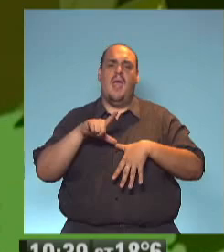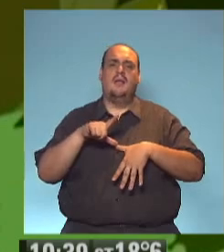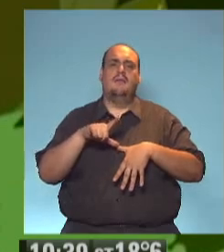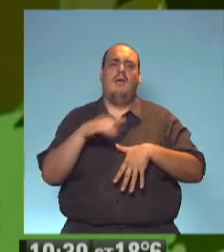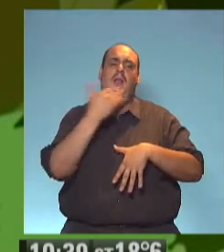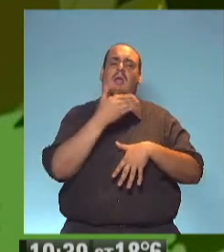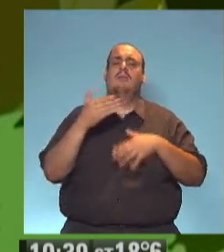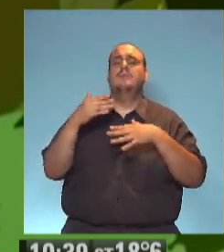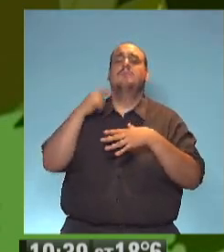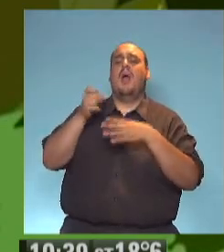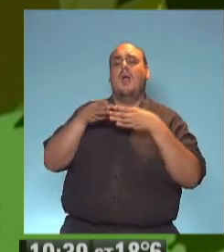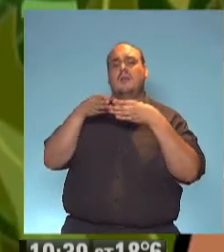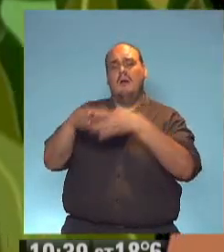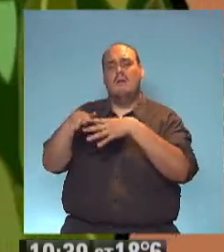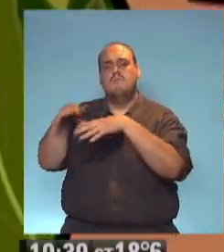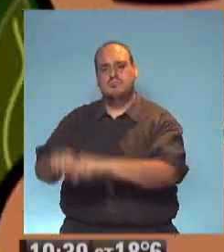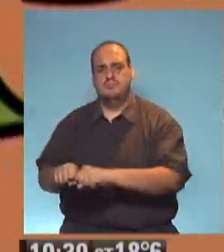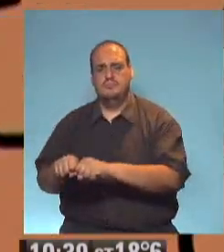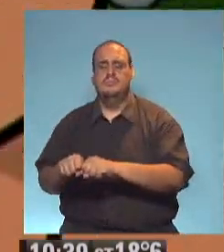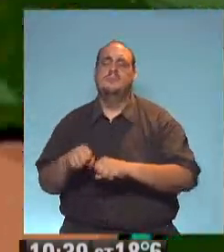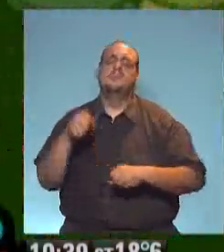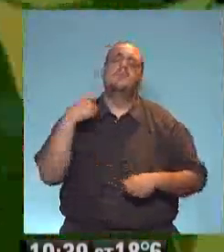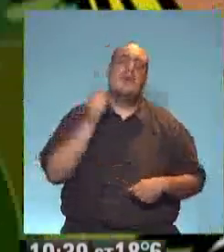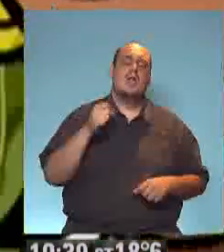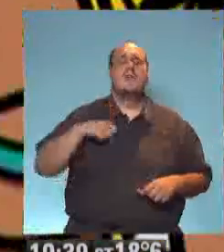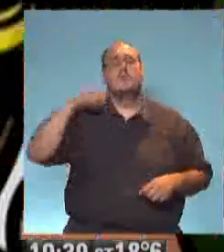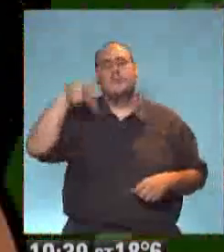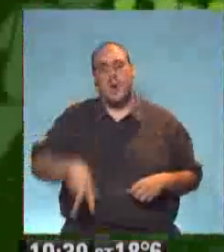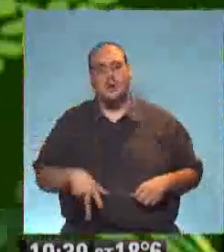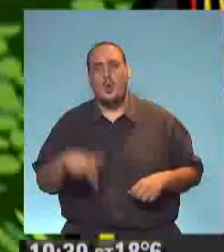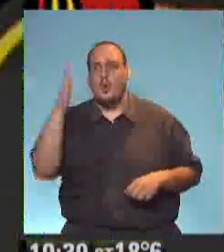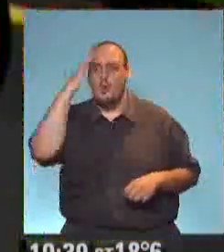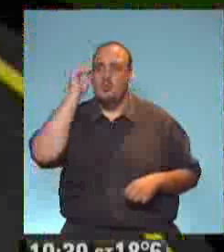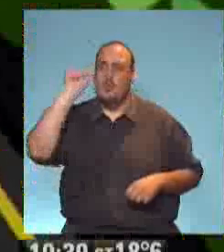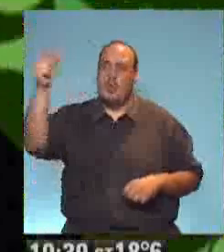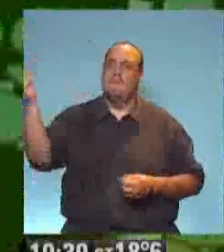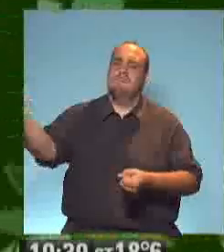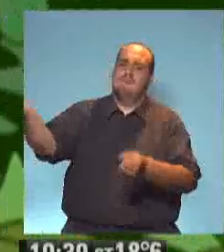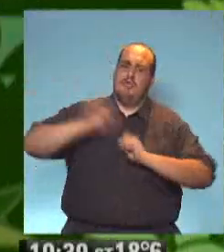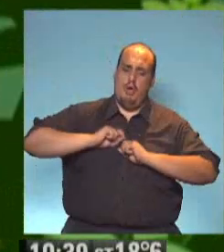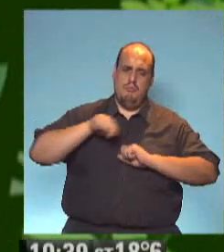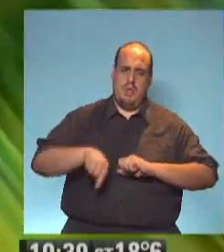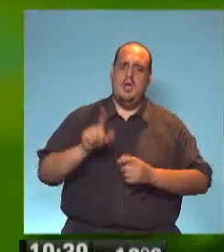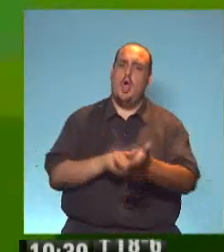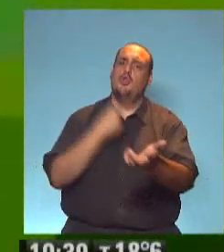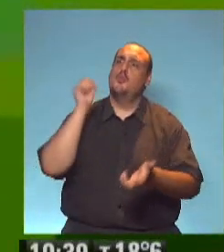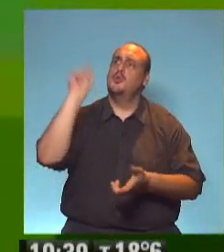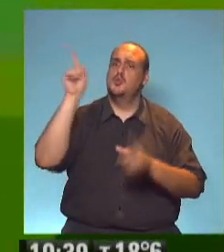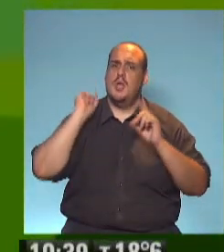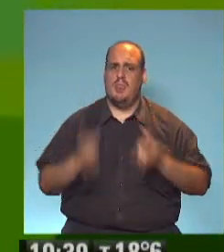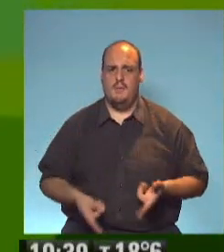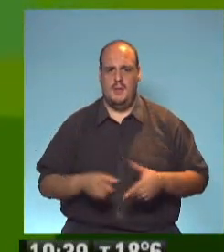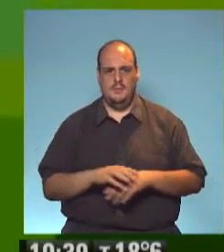conquista, cuando españoles y portugueses impusieron a los indios su cultura y sus costumbres.